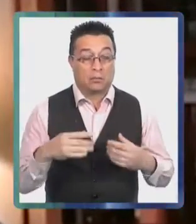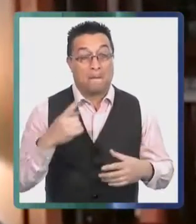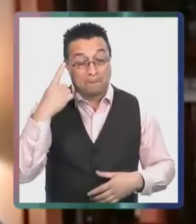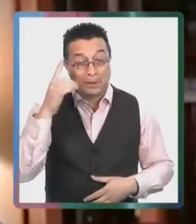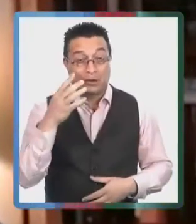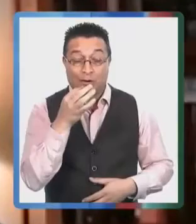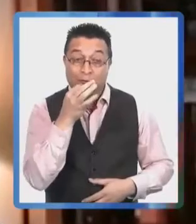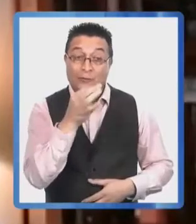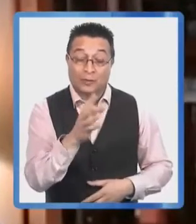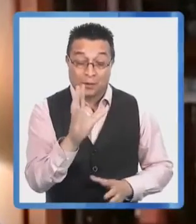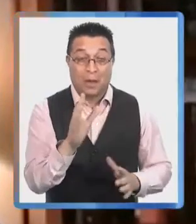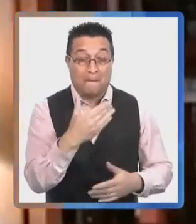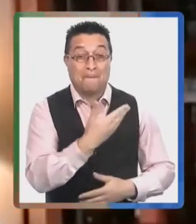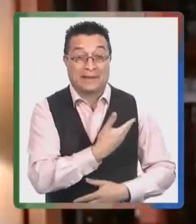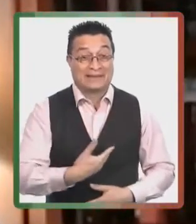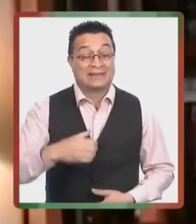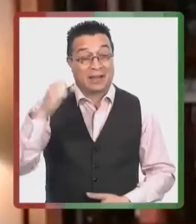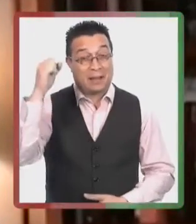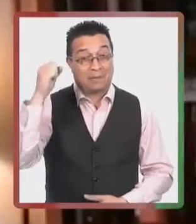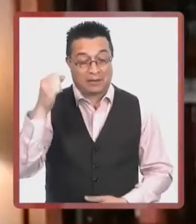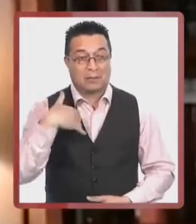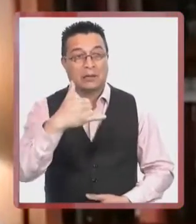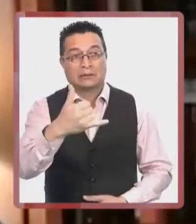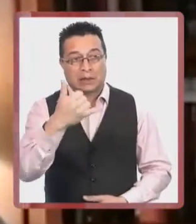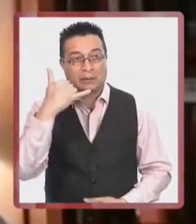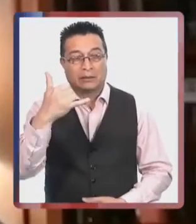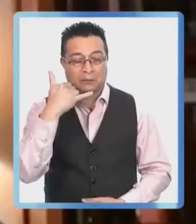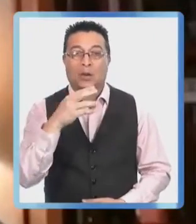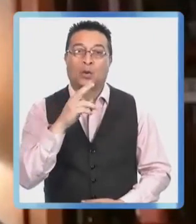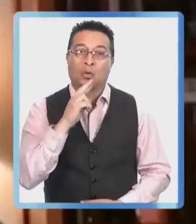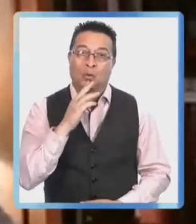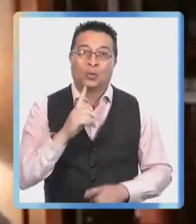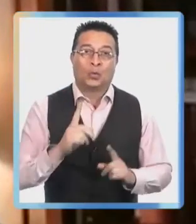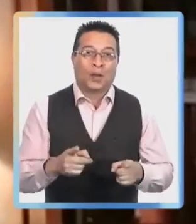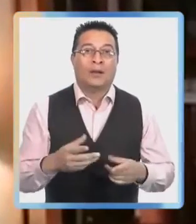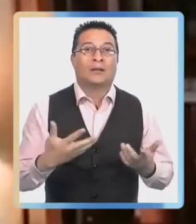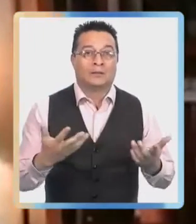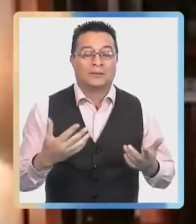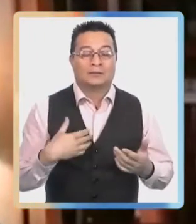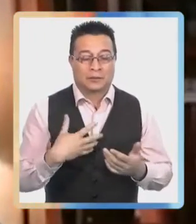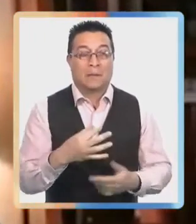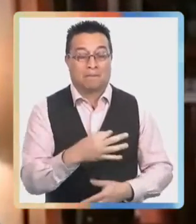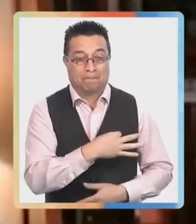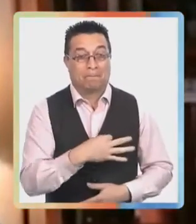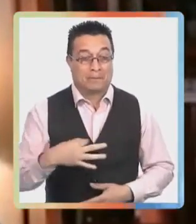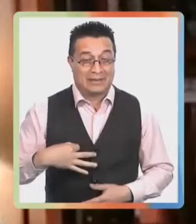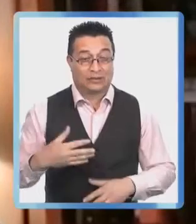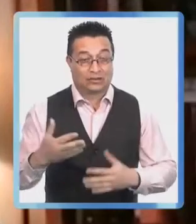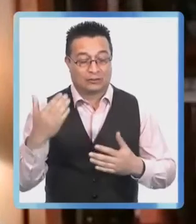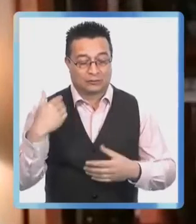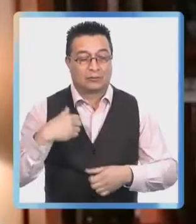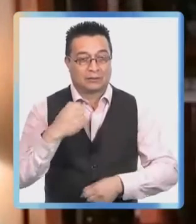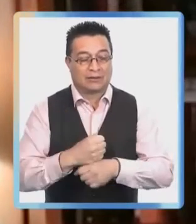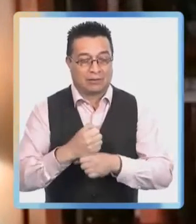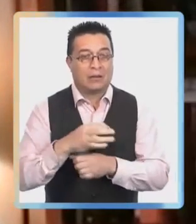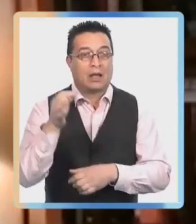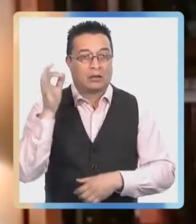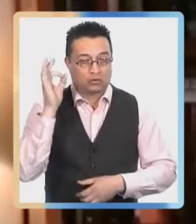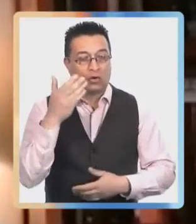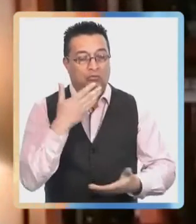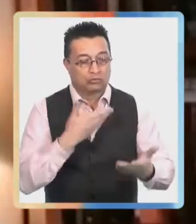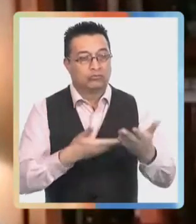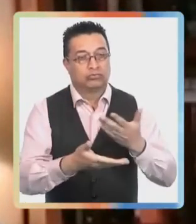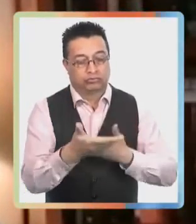una anécdota, el presidente Piñera igual me llamaba, entonces a pesar de que ya no era ministro, hemos tenido algunas